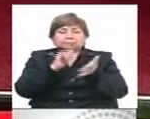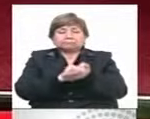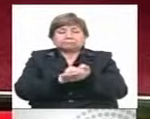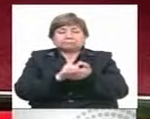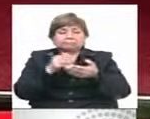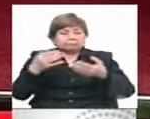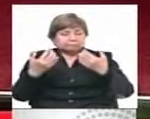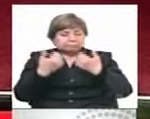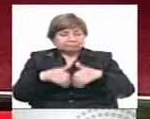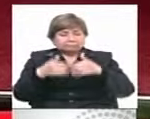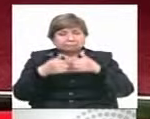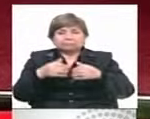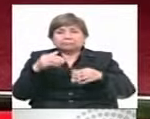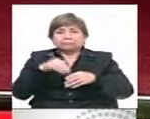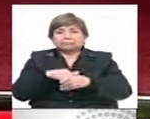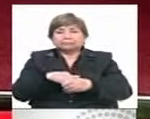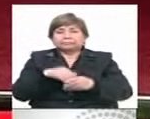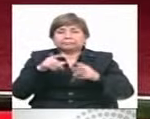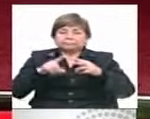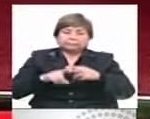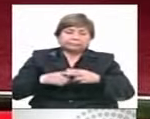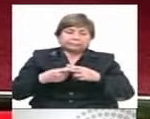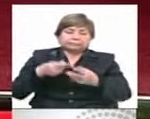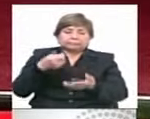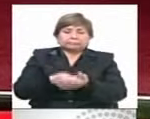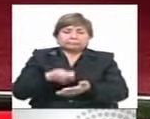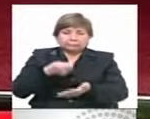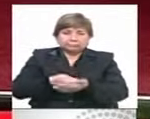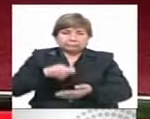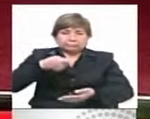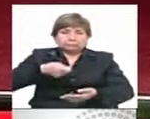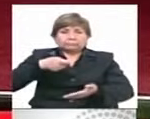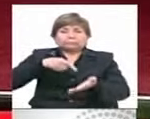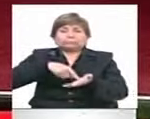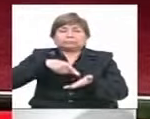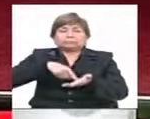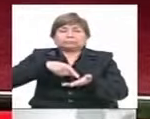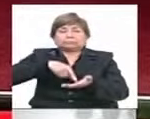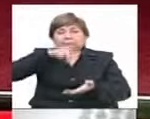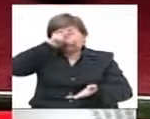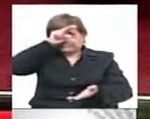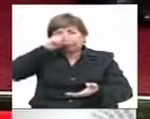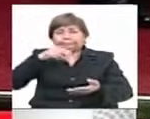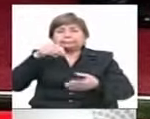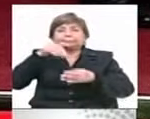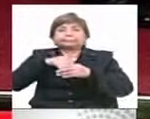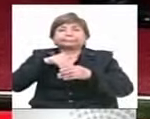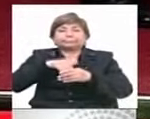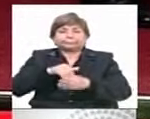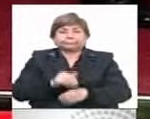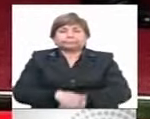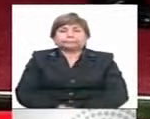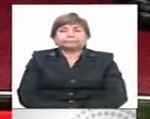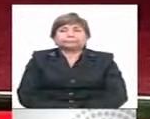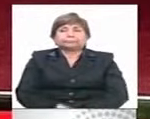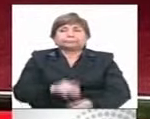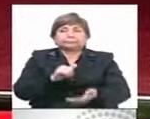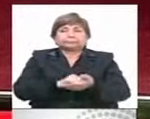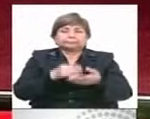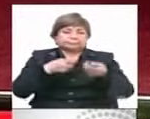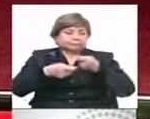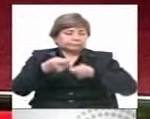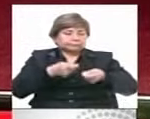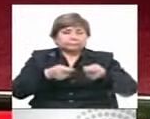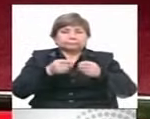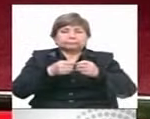empresas transnacionales empiecen a pagarle lo que deben al país. Han votado para que se renegocie